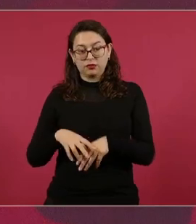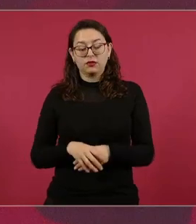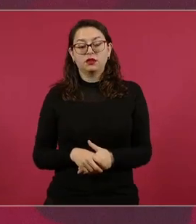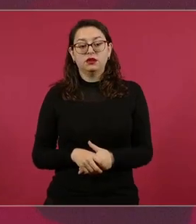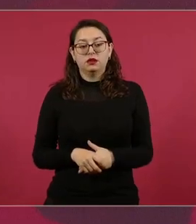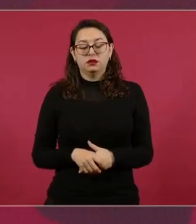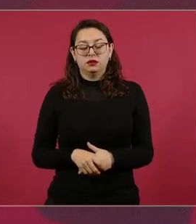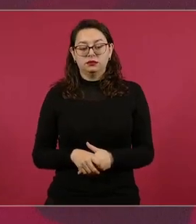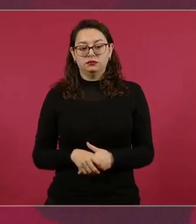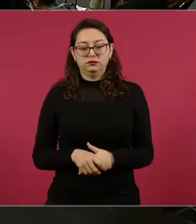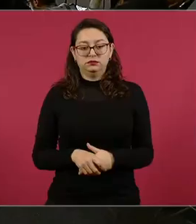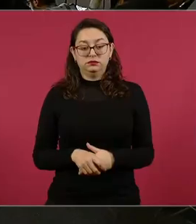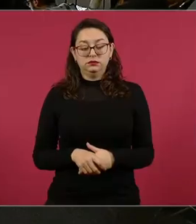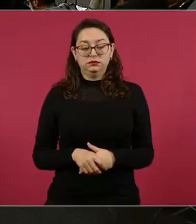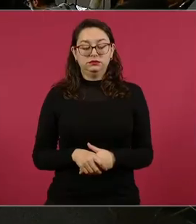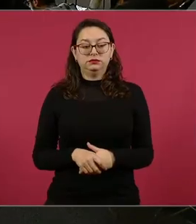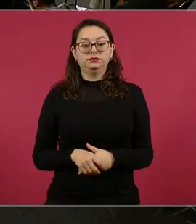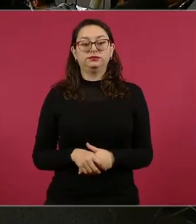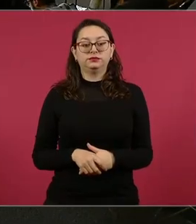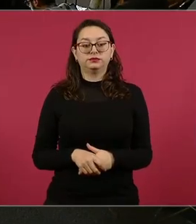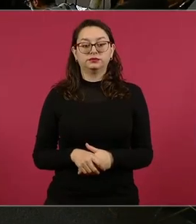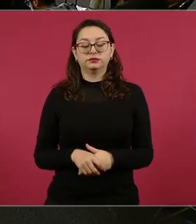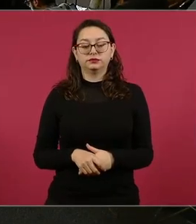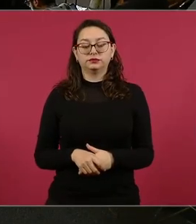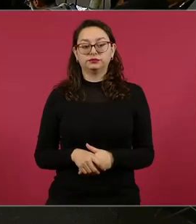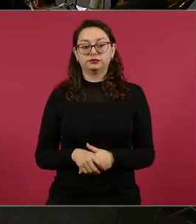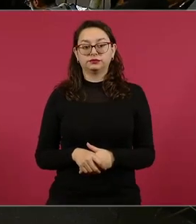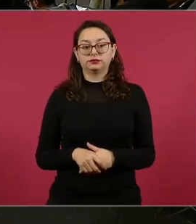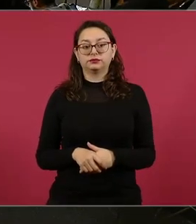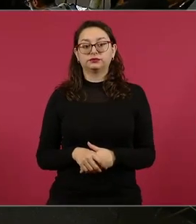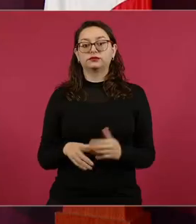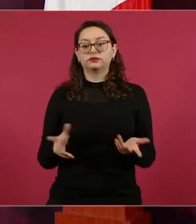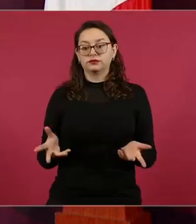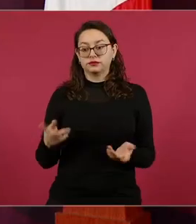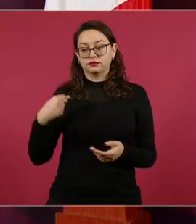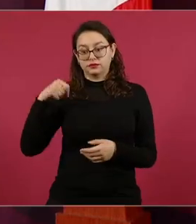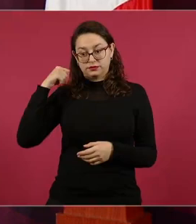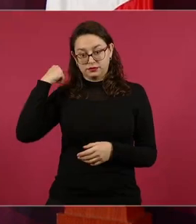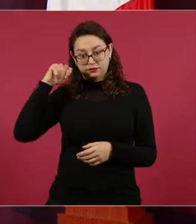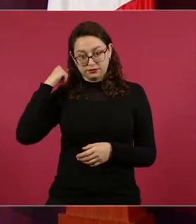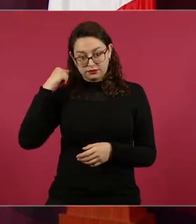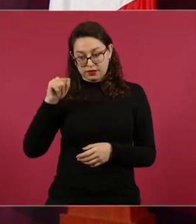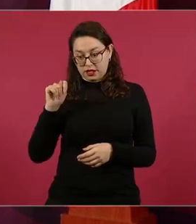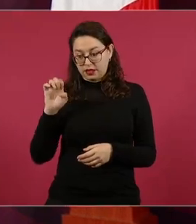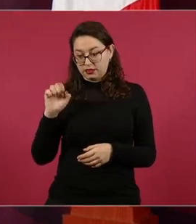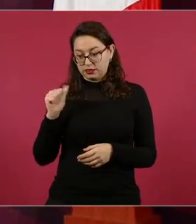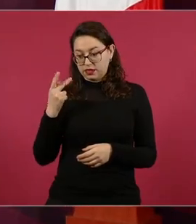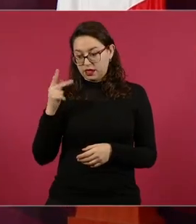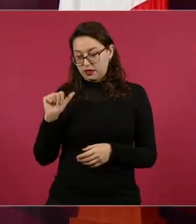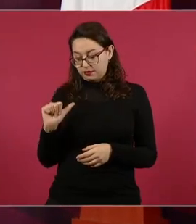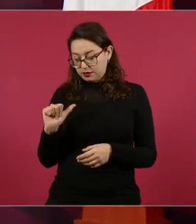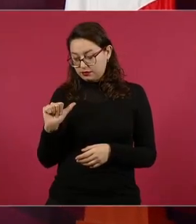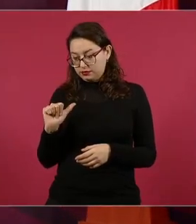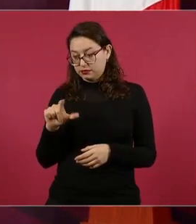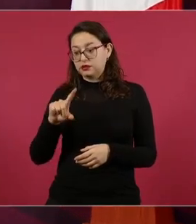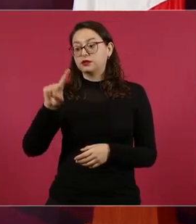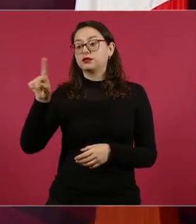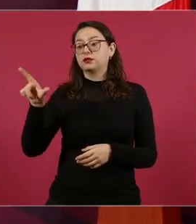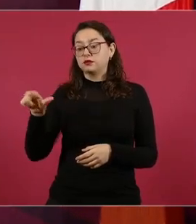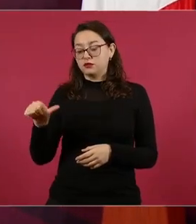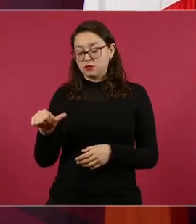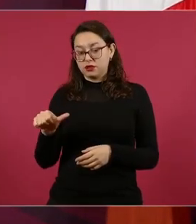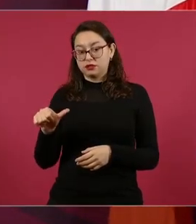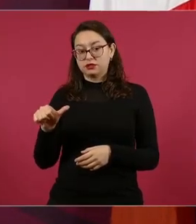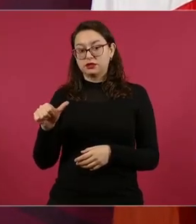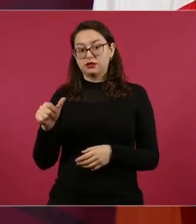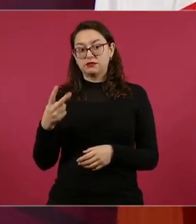Y estuve en Teapa, Tabasco, y luego en Villahermosa. Ah,